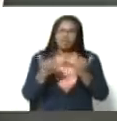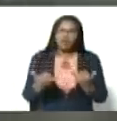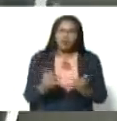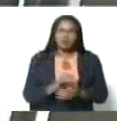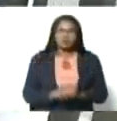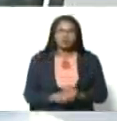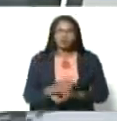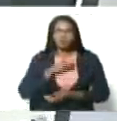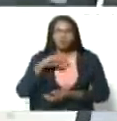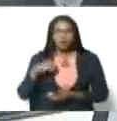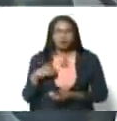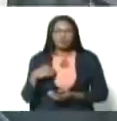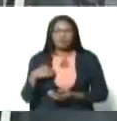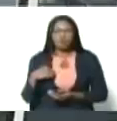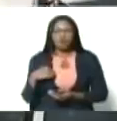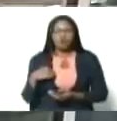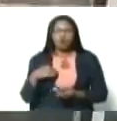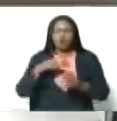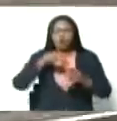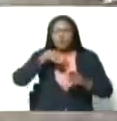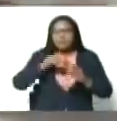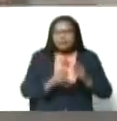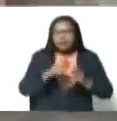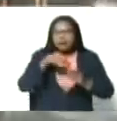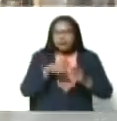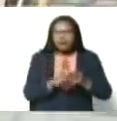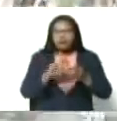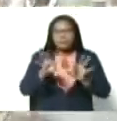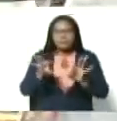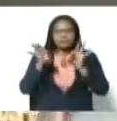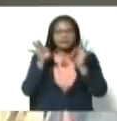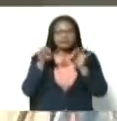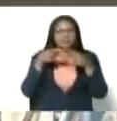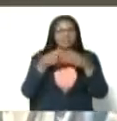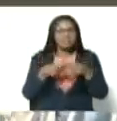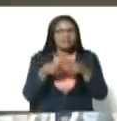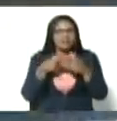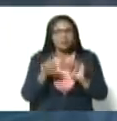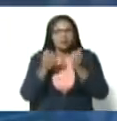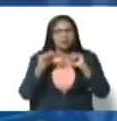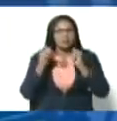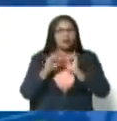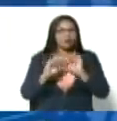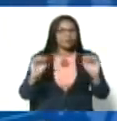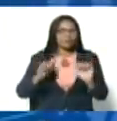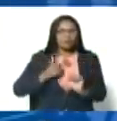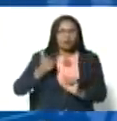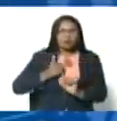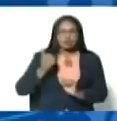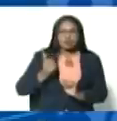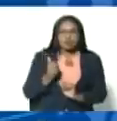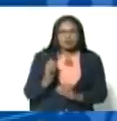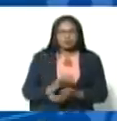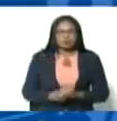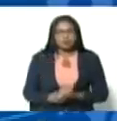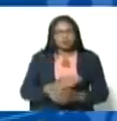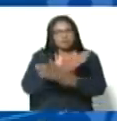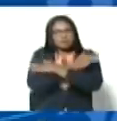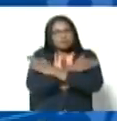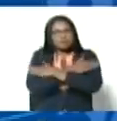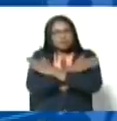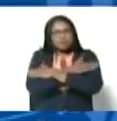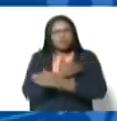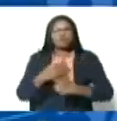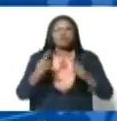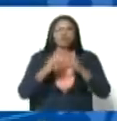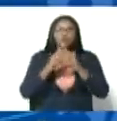nuestros mecánicos y nuestros especialistas de talleres, bueno, están preparados para lo que sea. Felicidades. Ahí conocí